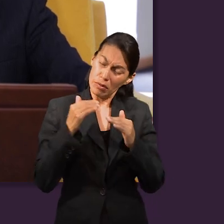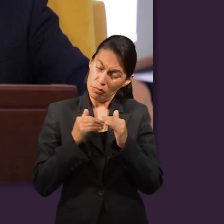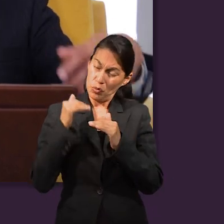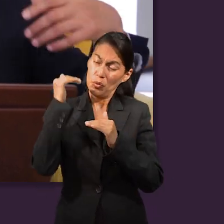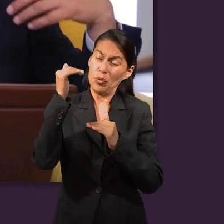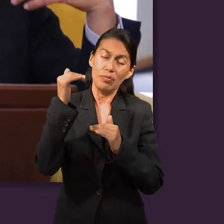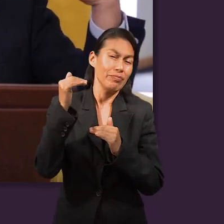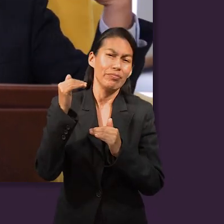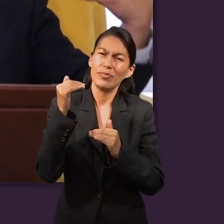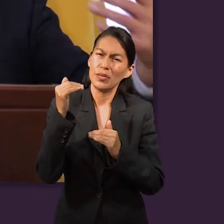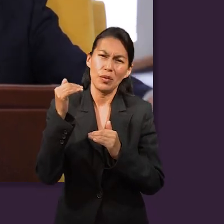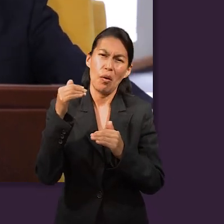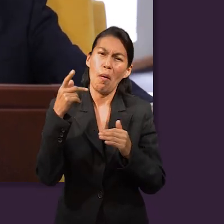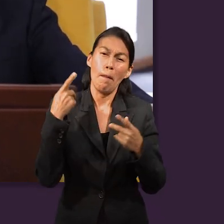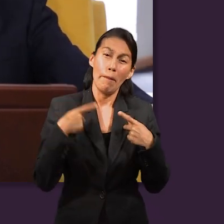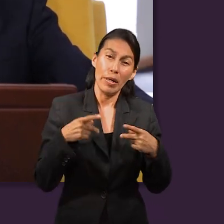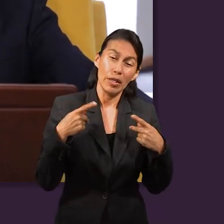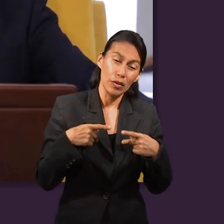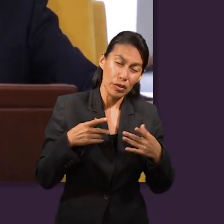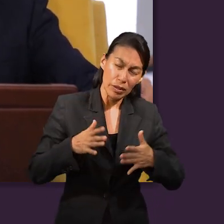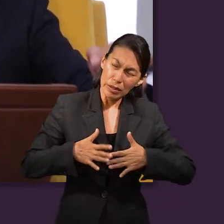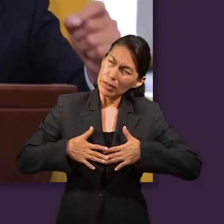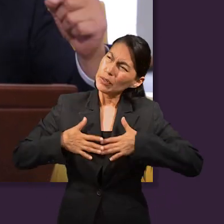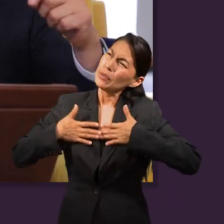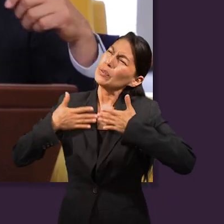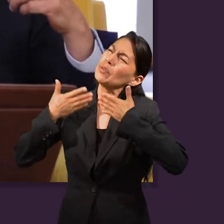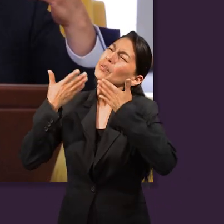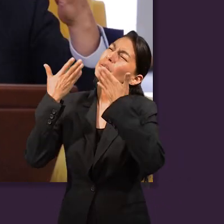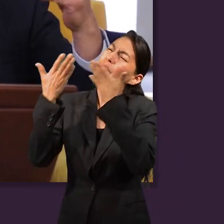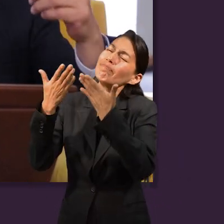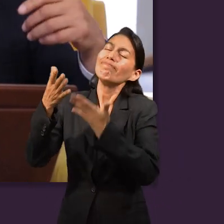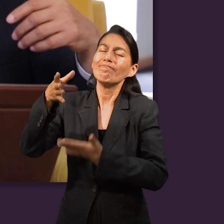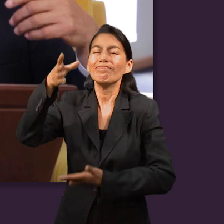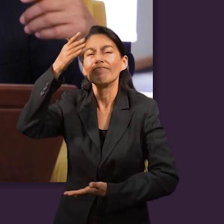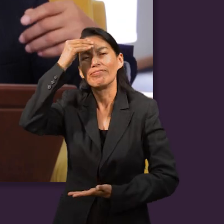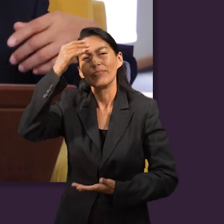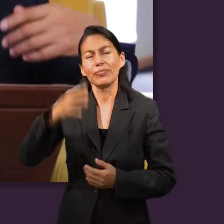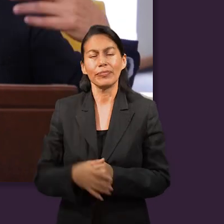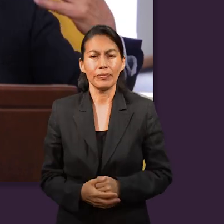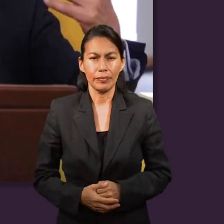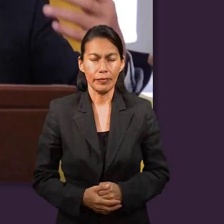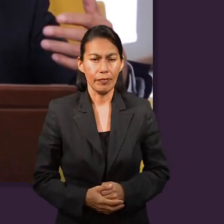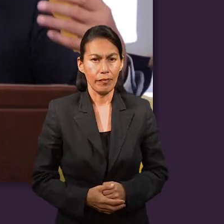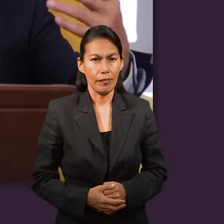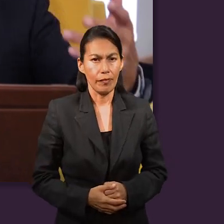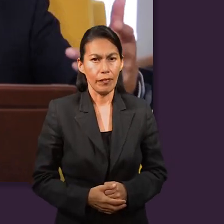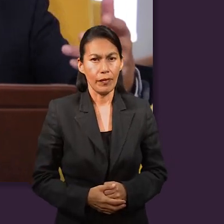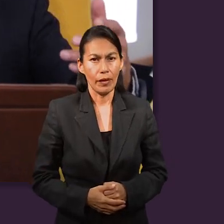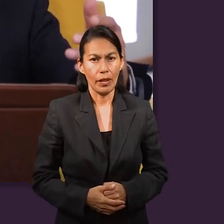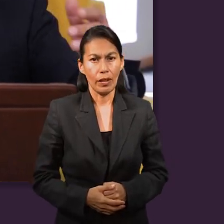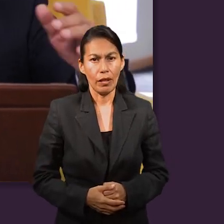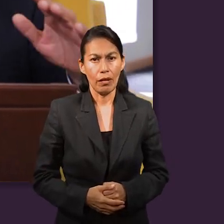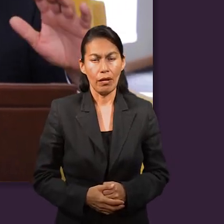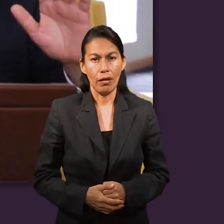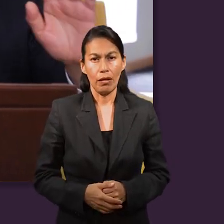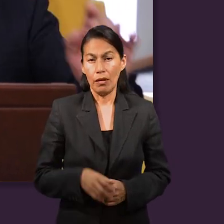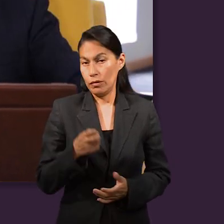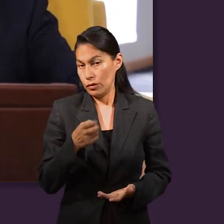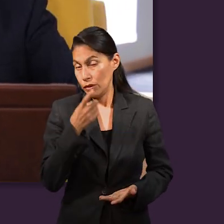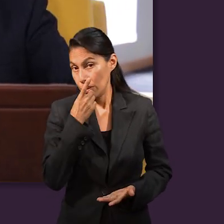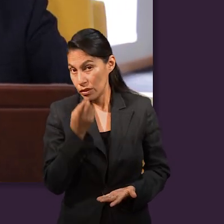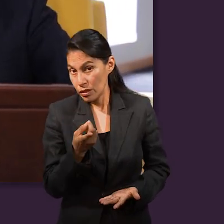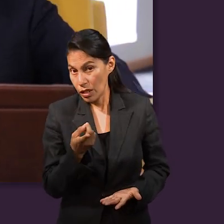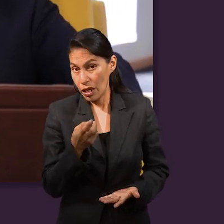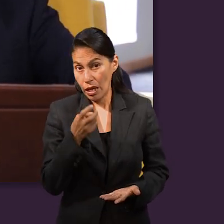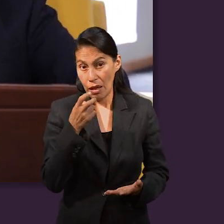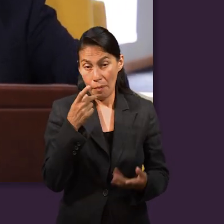no fueron personas extraordinarias son personas que se aprenden aprendieron a confiar justamente en dios y otra de las